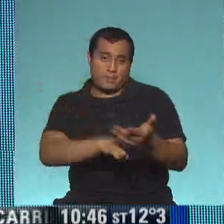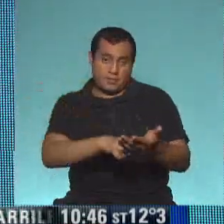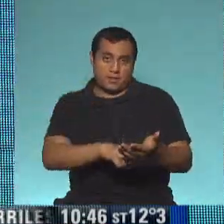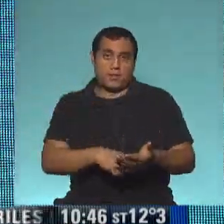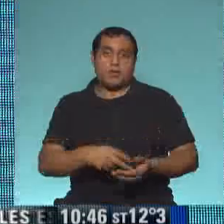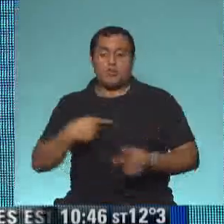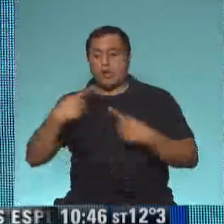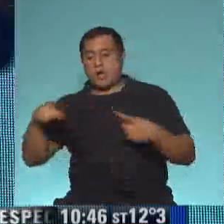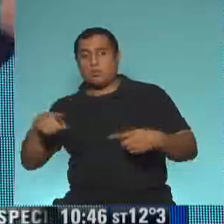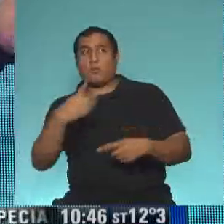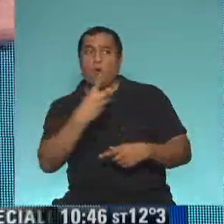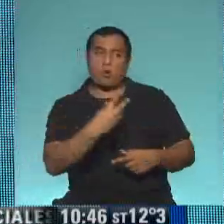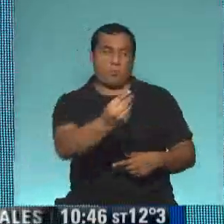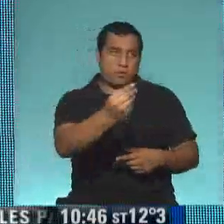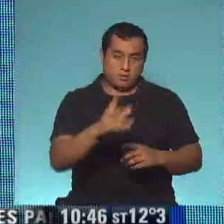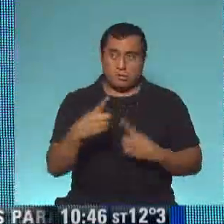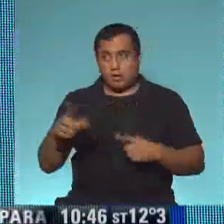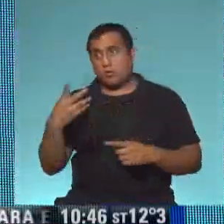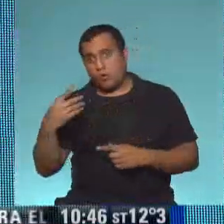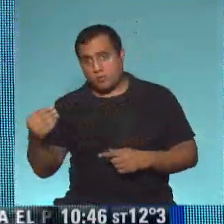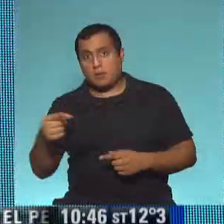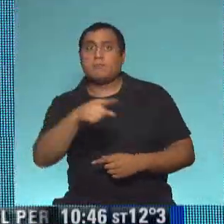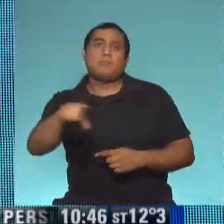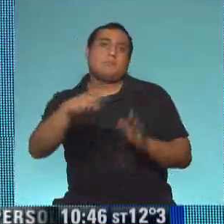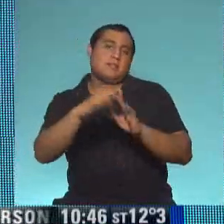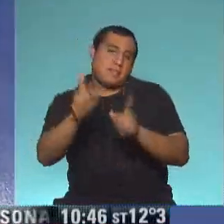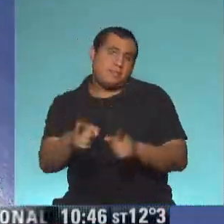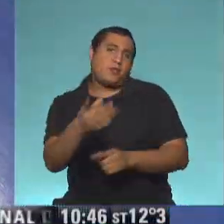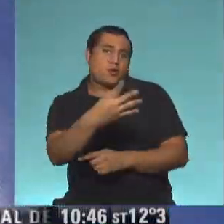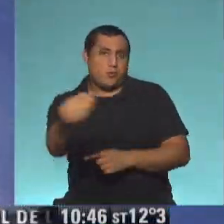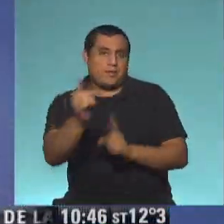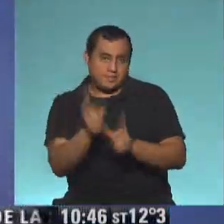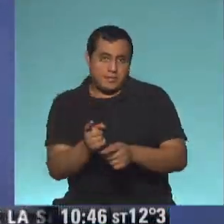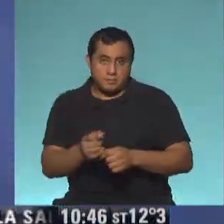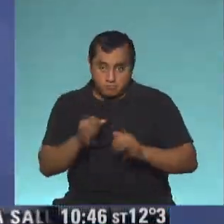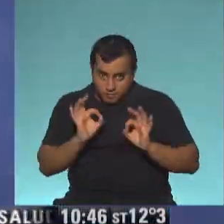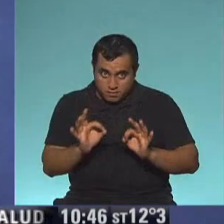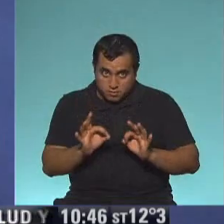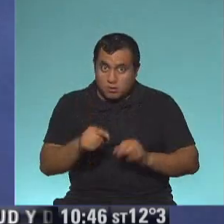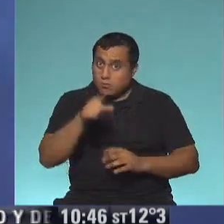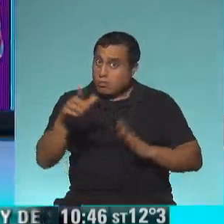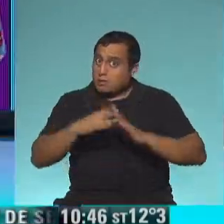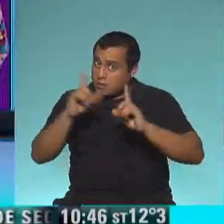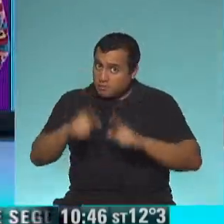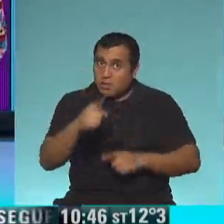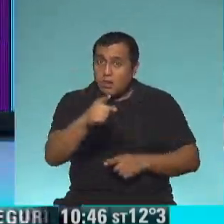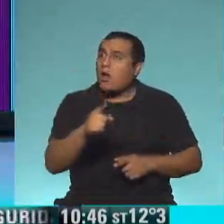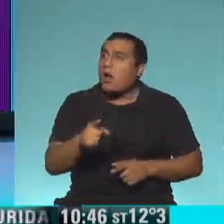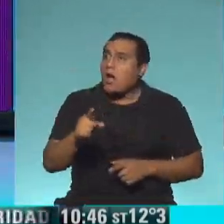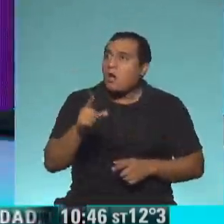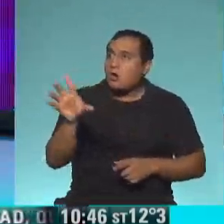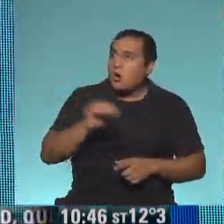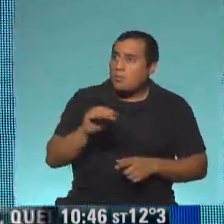canto y después ustedes repiten. Y en casa... lo mismo. Bien. ¿Sí? ¿Les parece? Perfecto. Perfecto. En sus casas hay que repetir todo lo que dice el